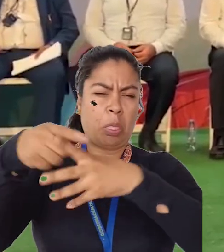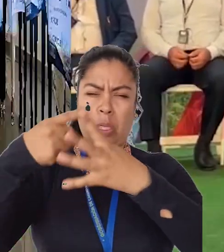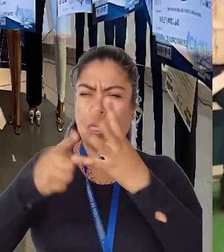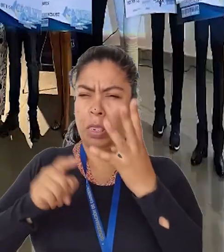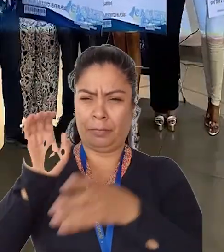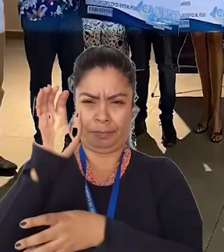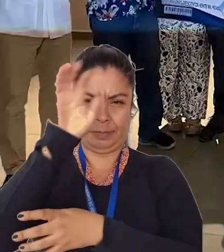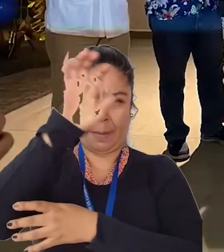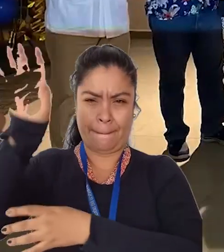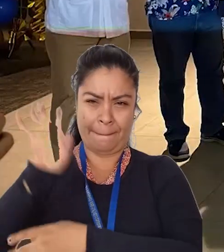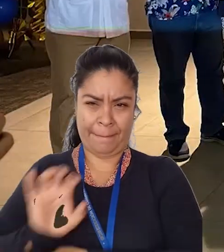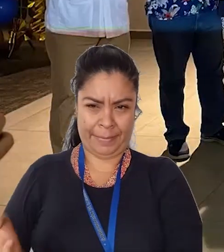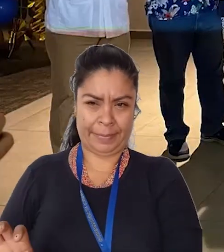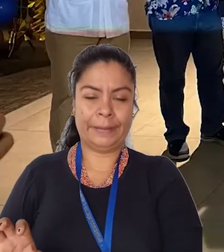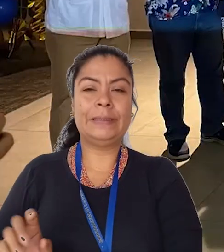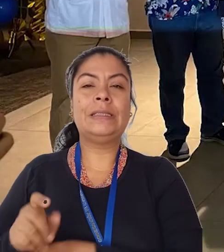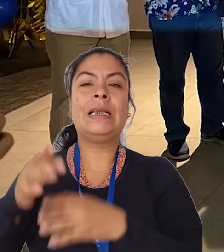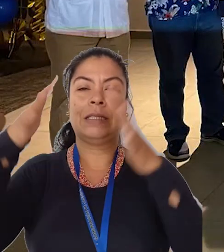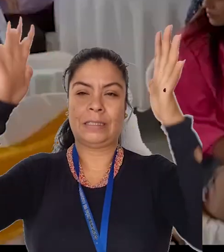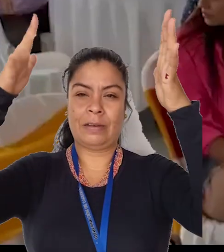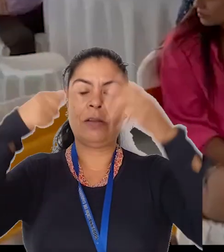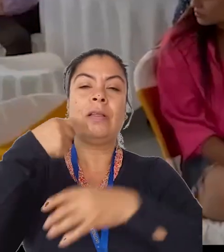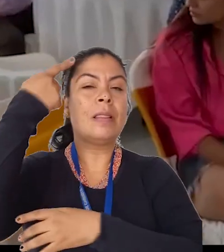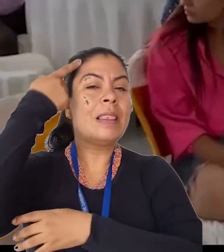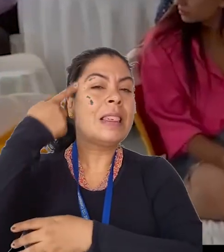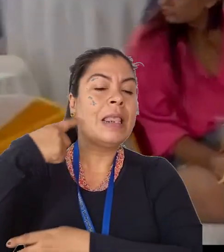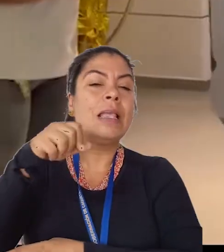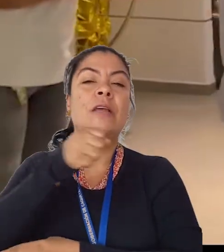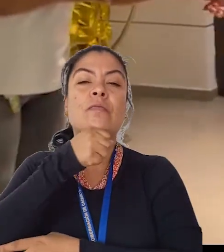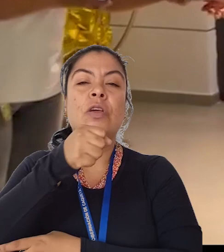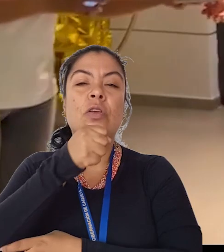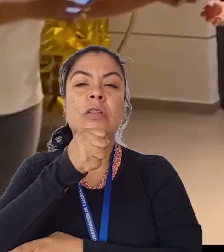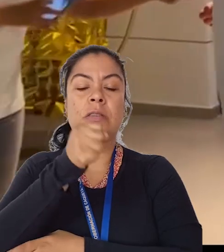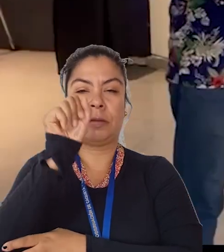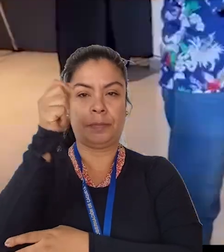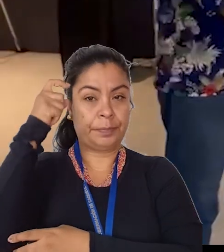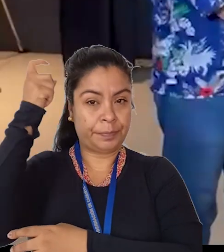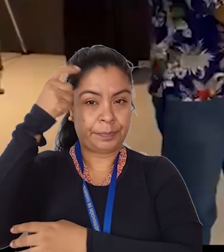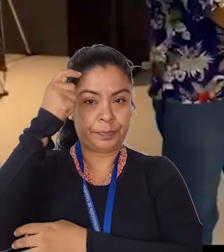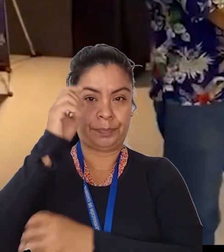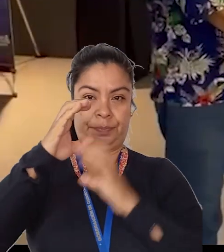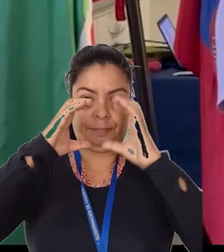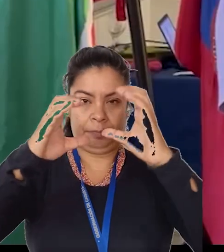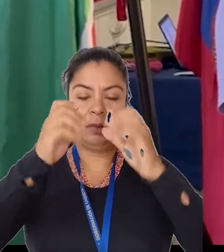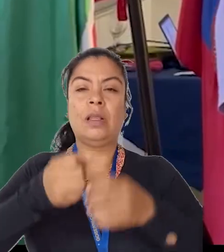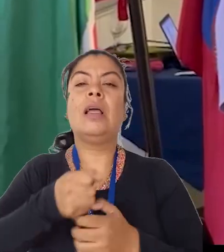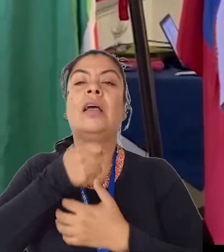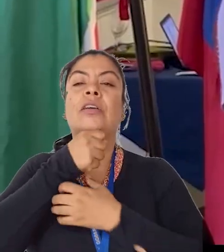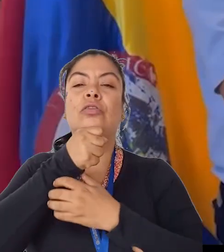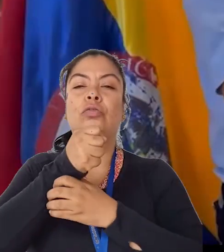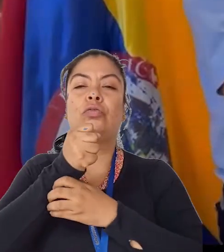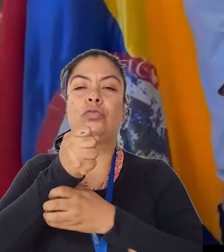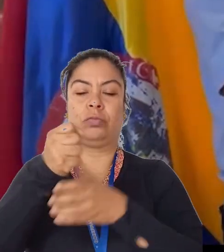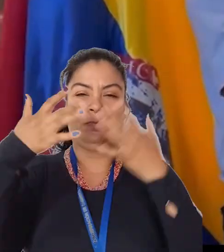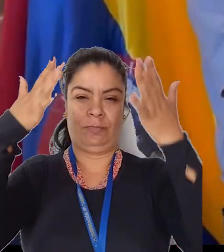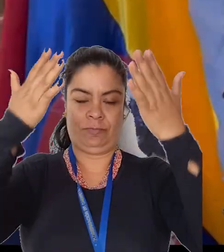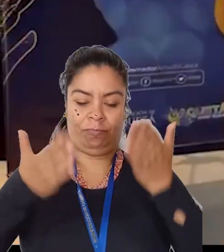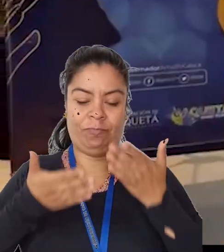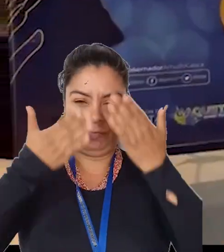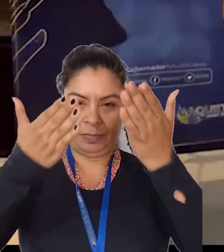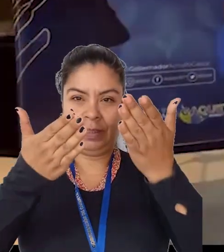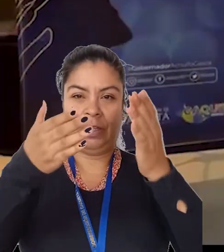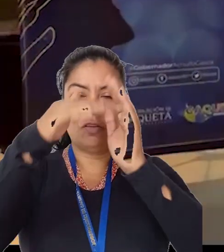distintos países. En el marco de la celebración del Día del Periodista, la Gobernación del Caquetá realizó la ceremonia de entrega de premios Diosa del